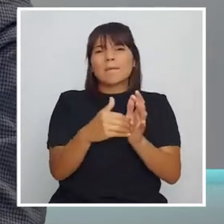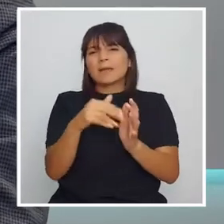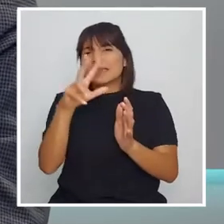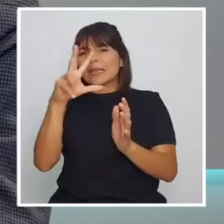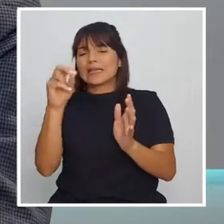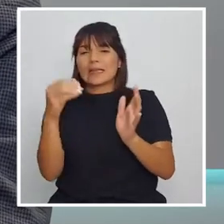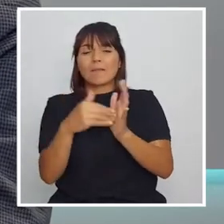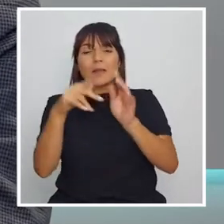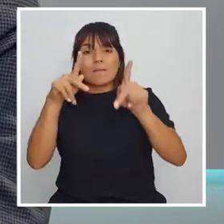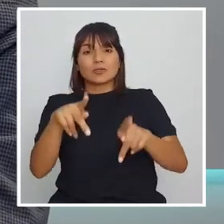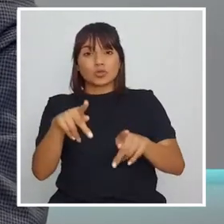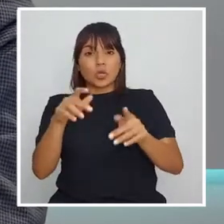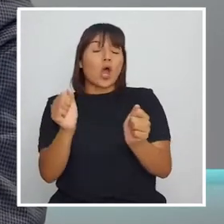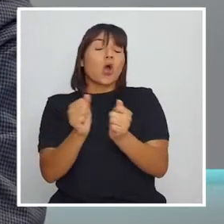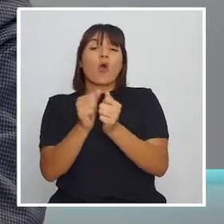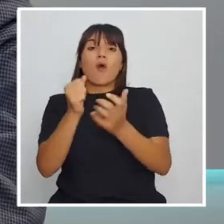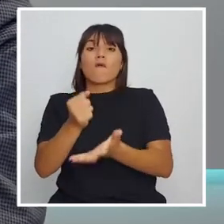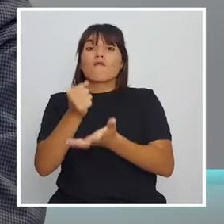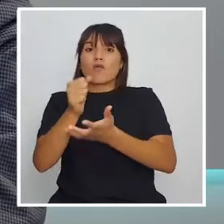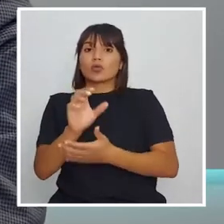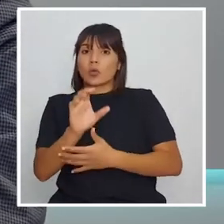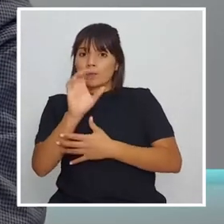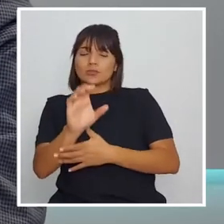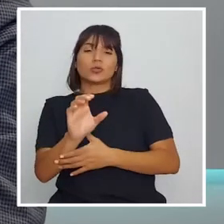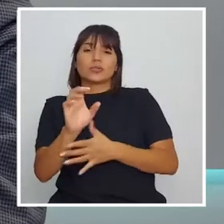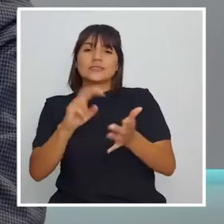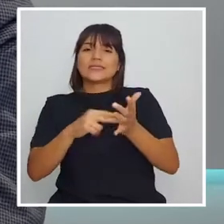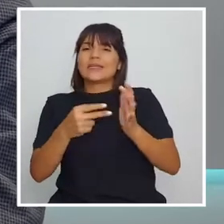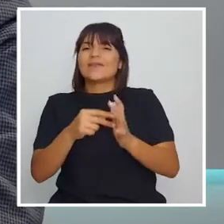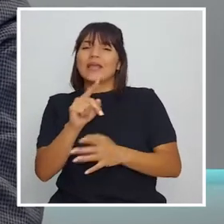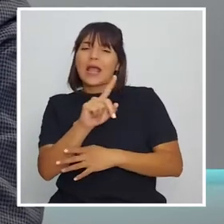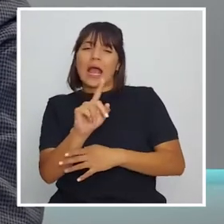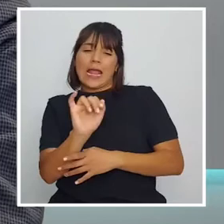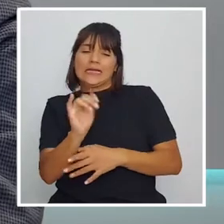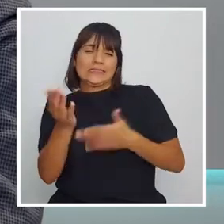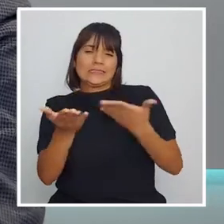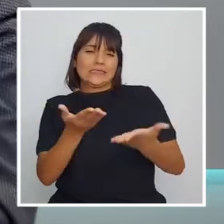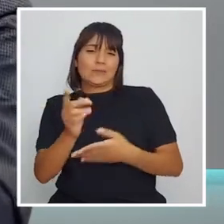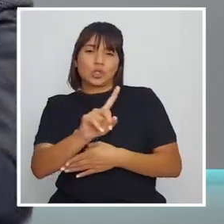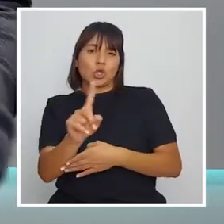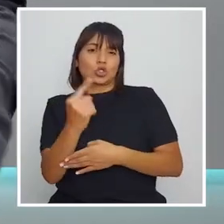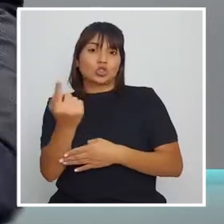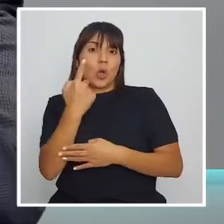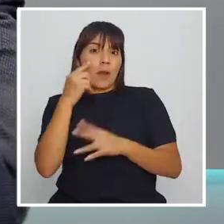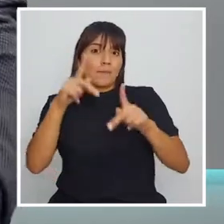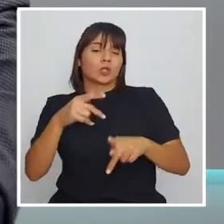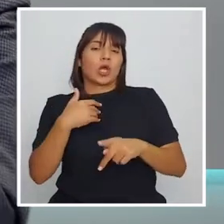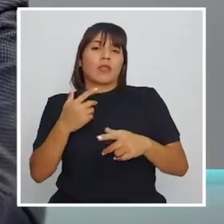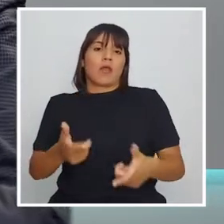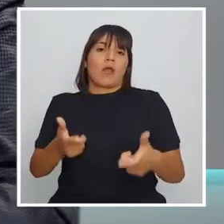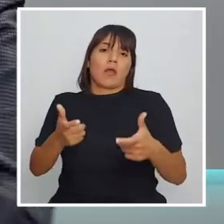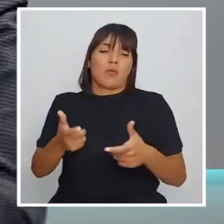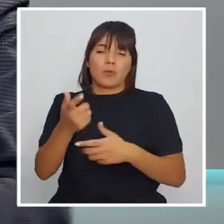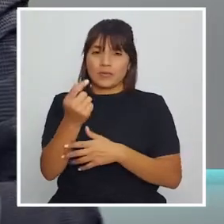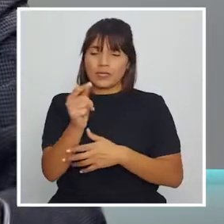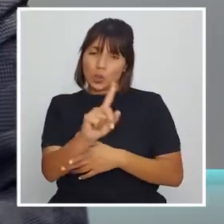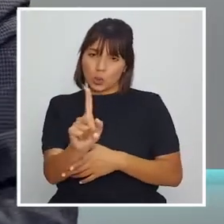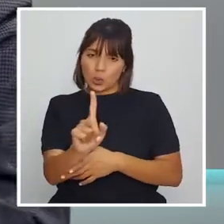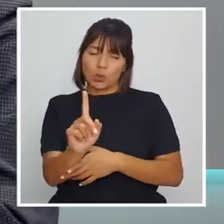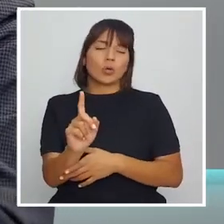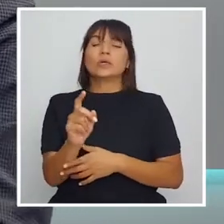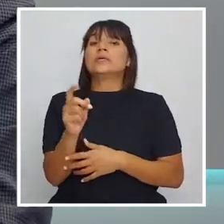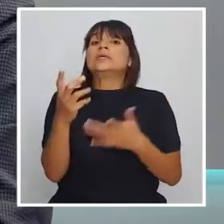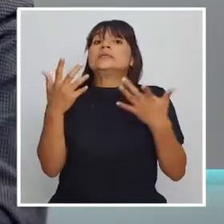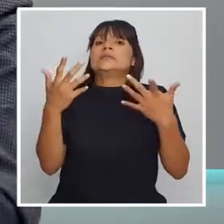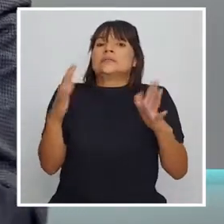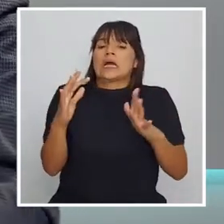sea, no es un producto elitista. Ya si yo tengo una cantidad de dinero un